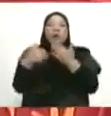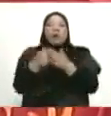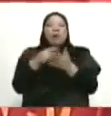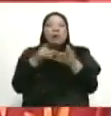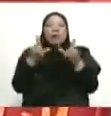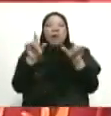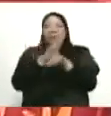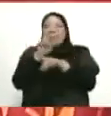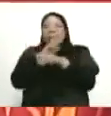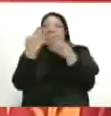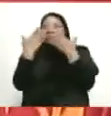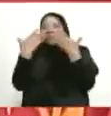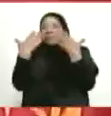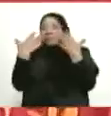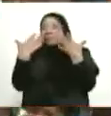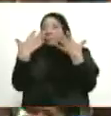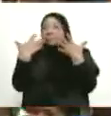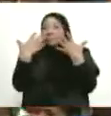Slay.